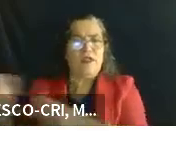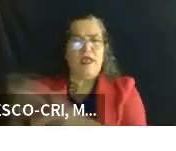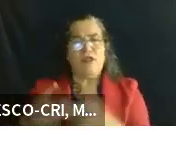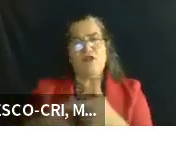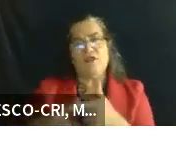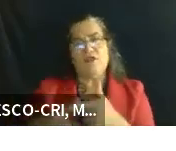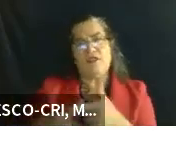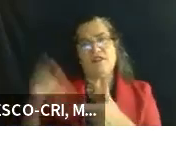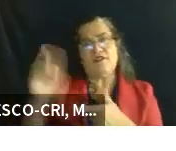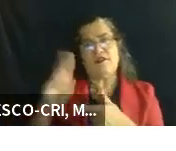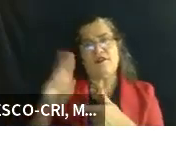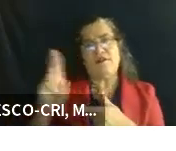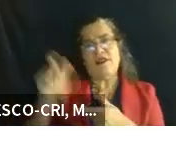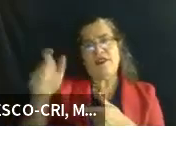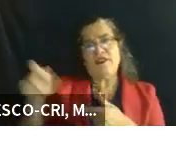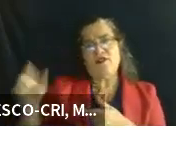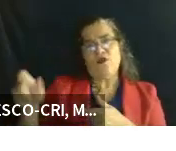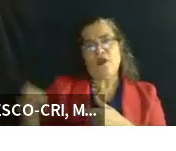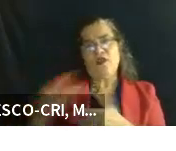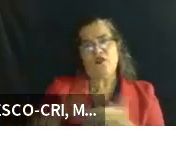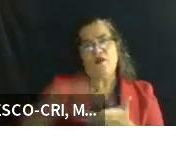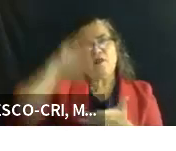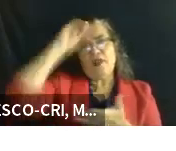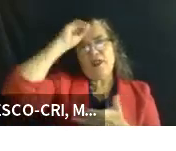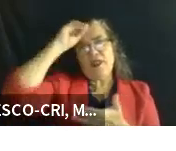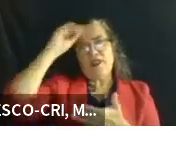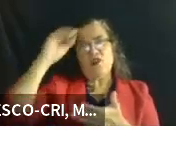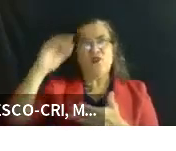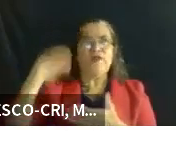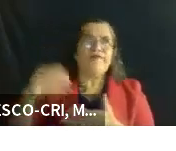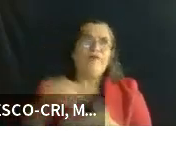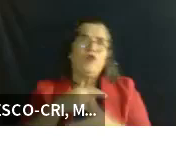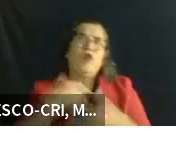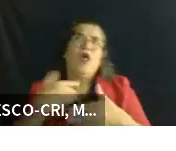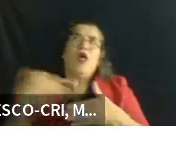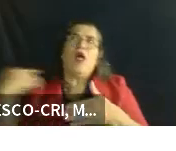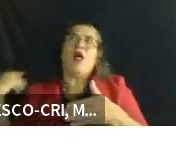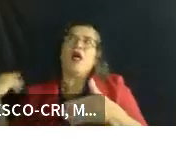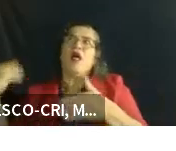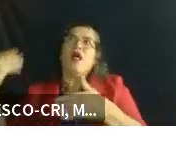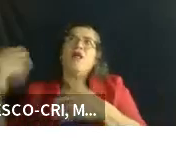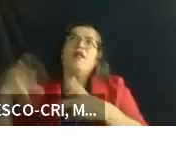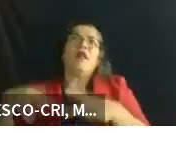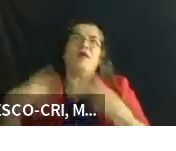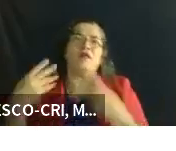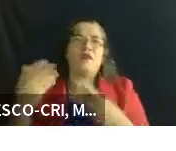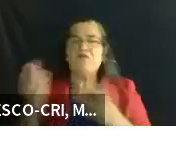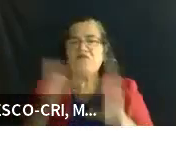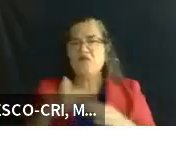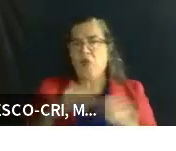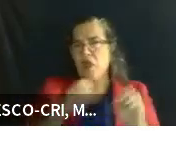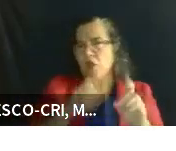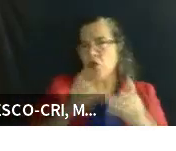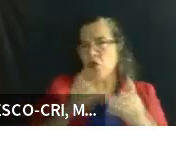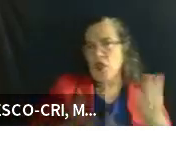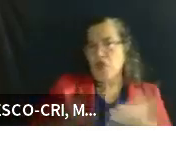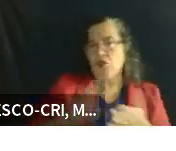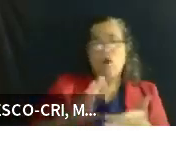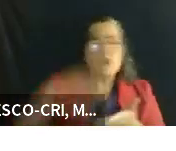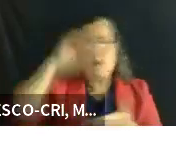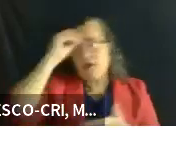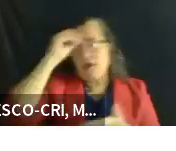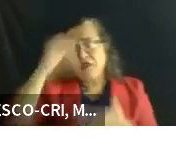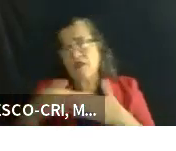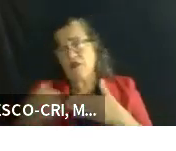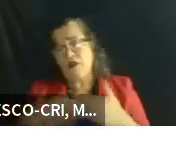El sujeto aprendiendo a lo largo de la vida sin la necesidad de una mediación formal de educación, y claramente se aprende en cualquier momento